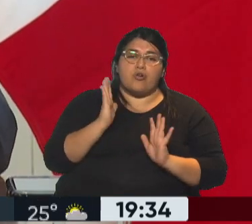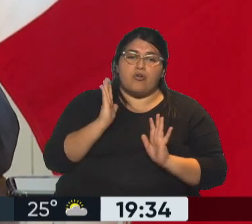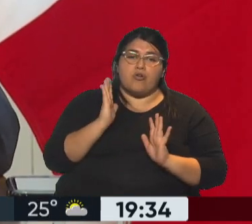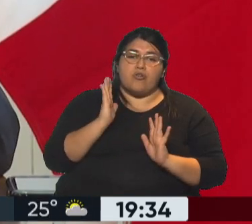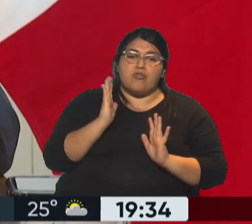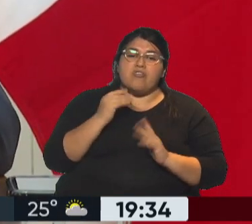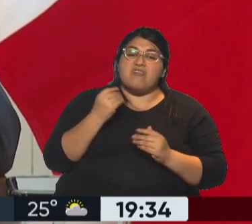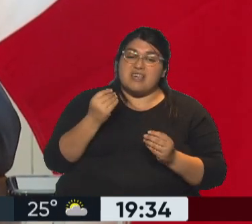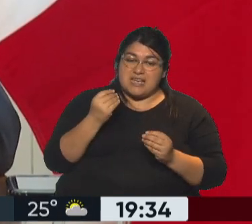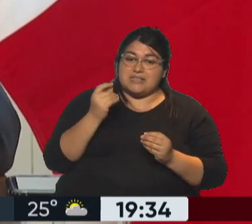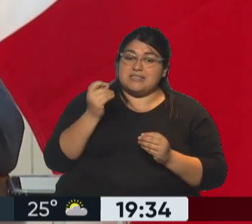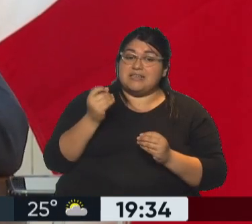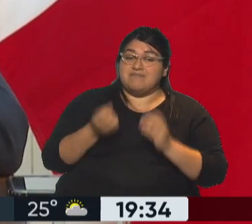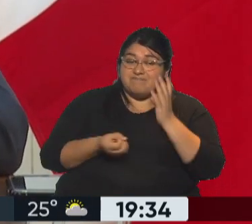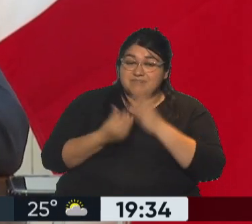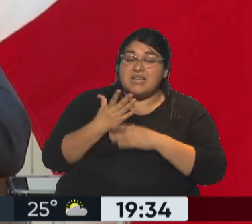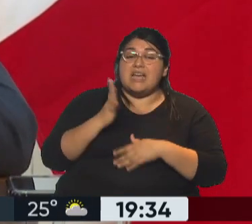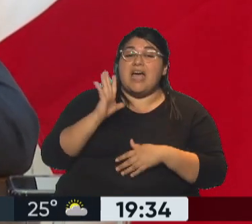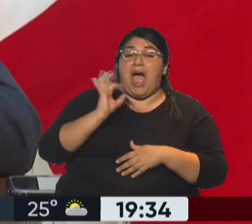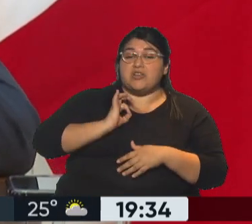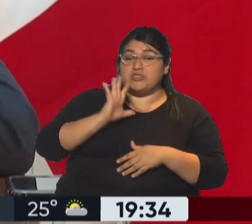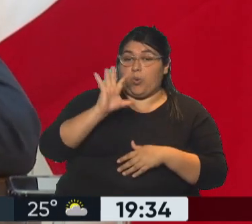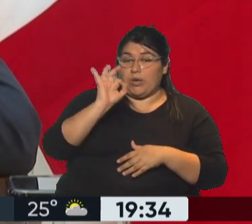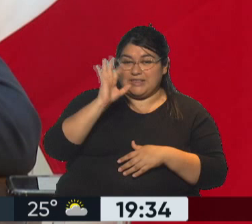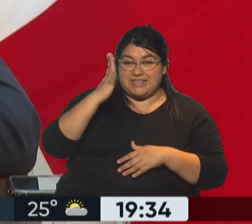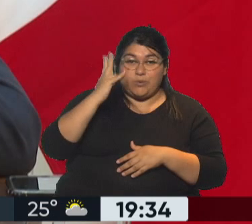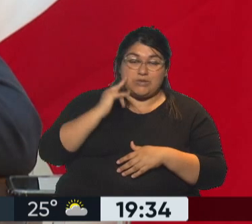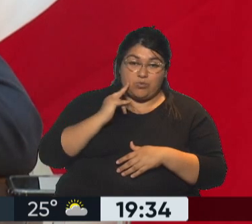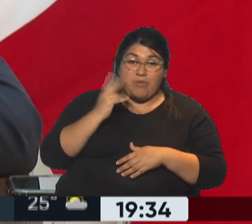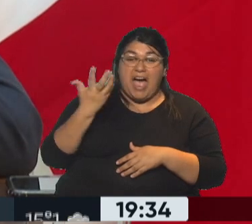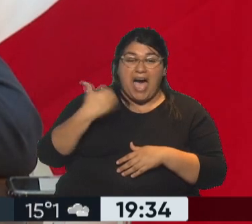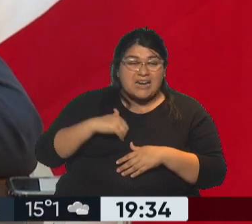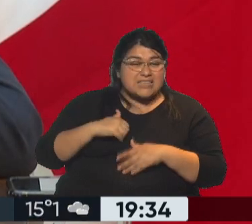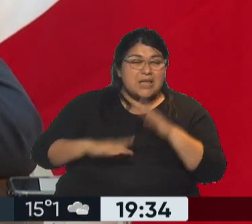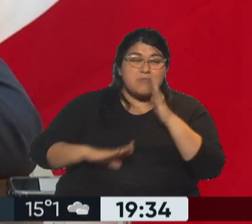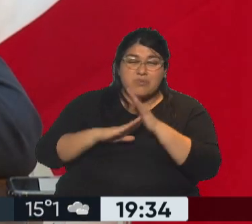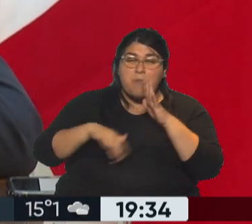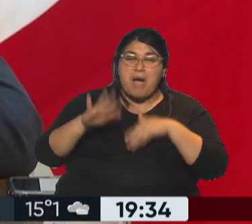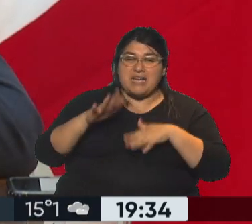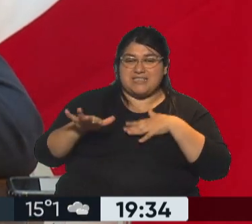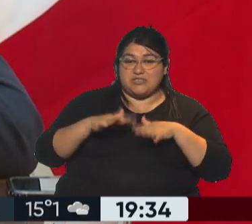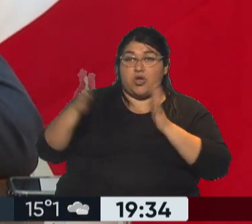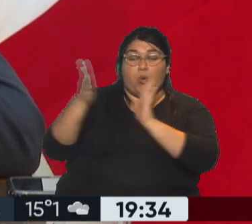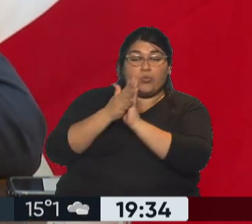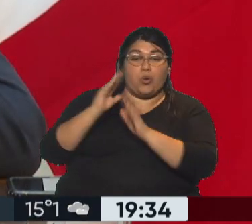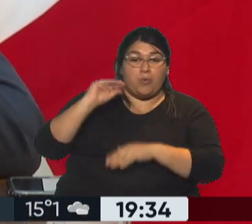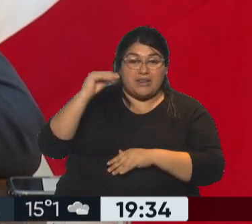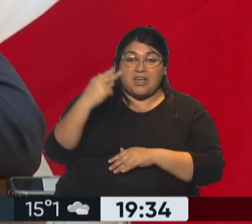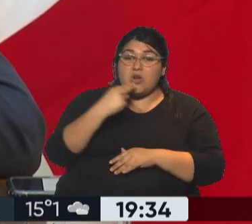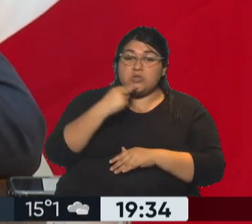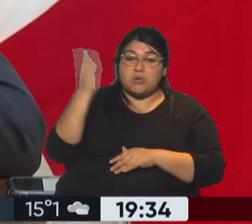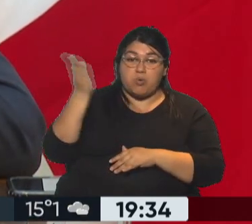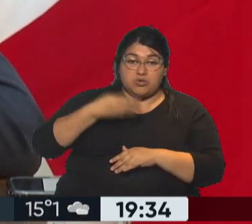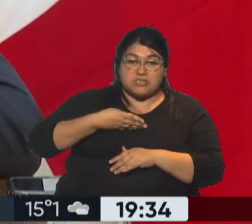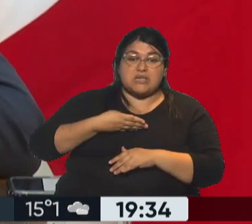El BID fue creado en el año 59. La Argentina es uno de los principales accionistas. Junto con Brasil tiene el 11%